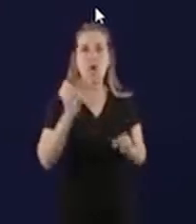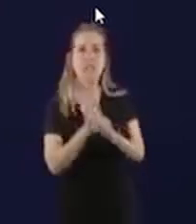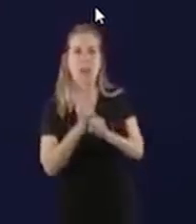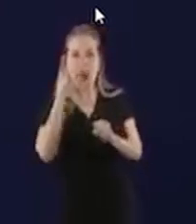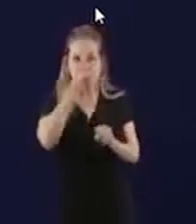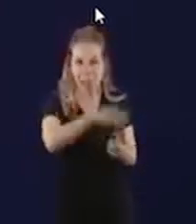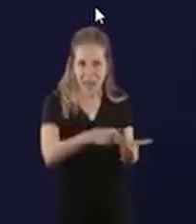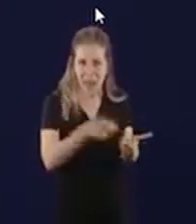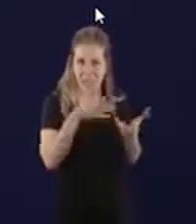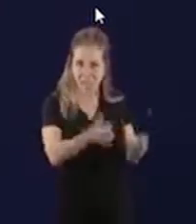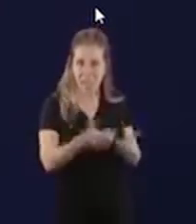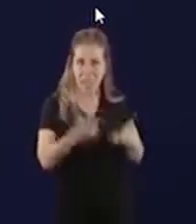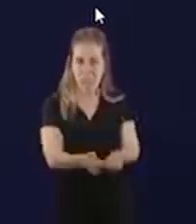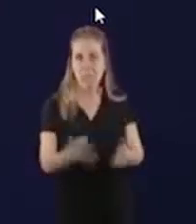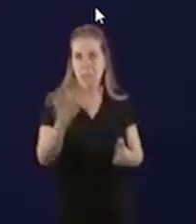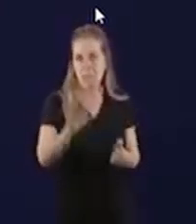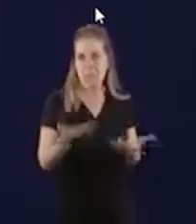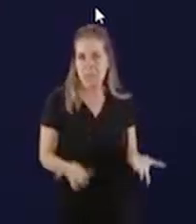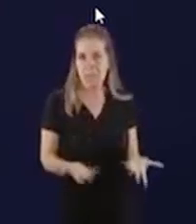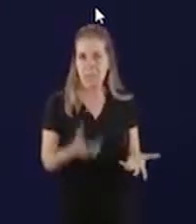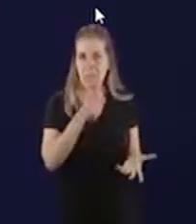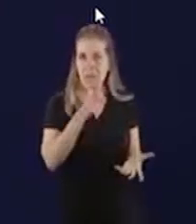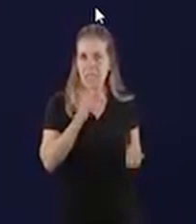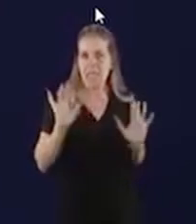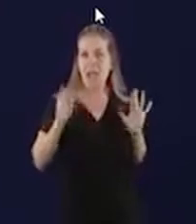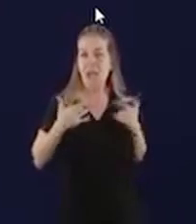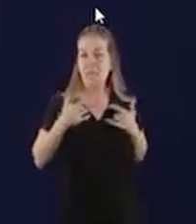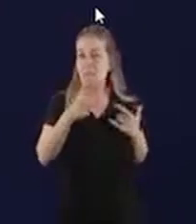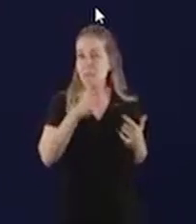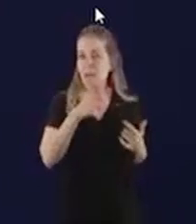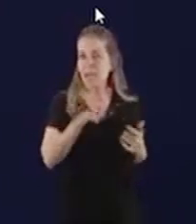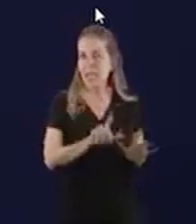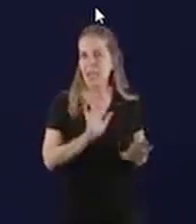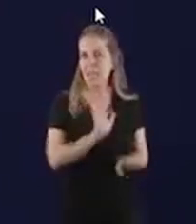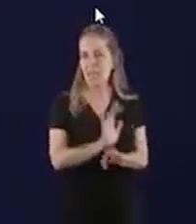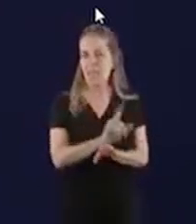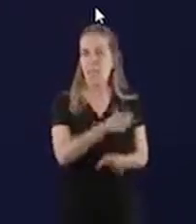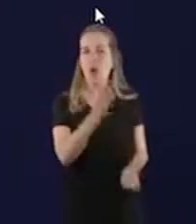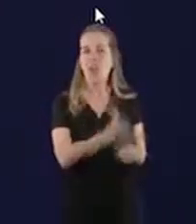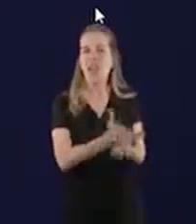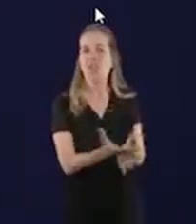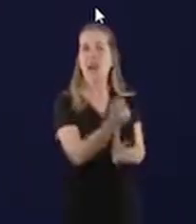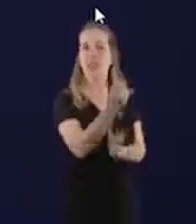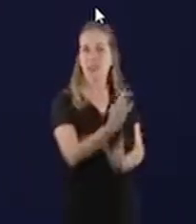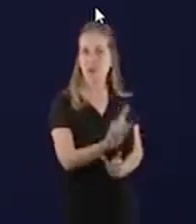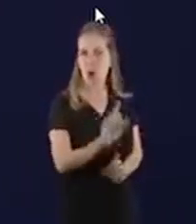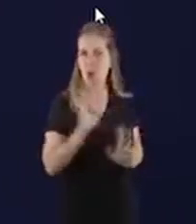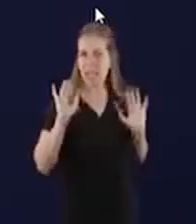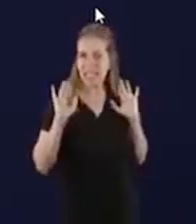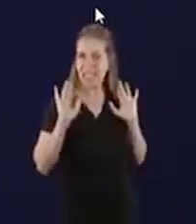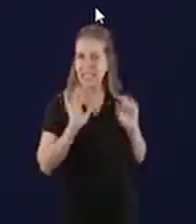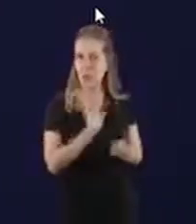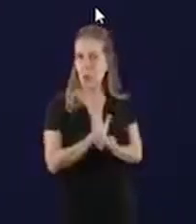dificultad para conseguir empleo de calidad Bueno a mí me parece que esos más que derechos adquiridos son batallas que la